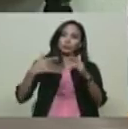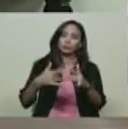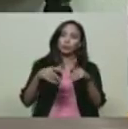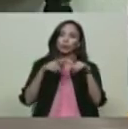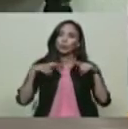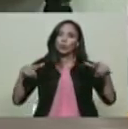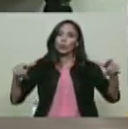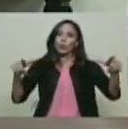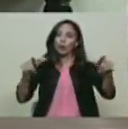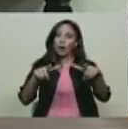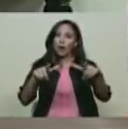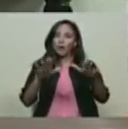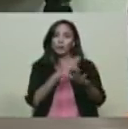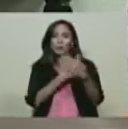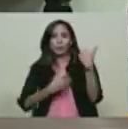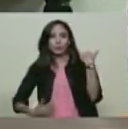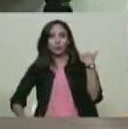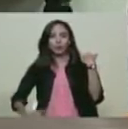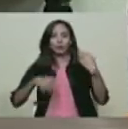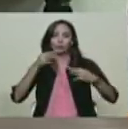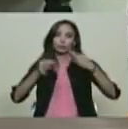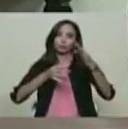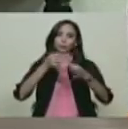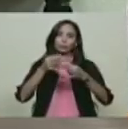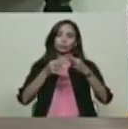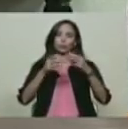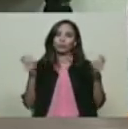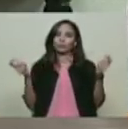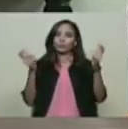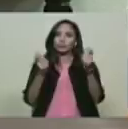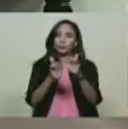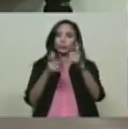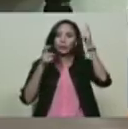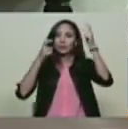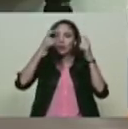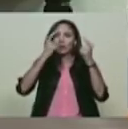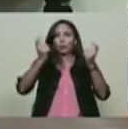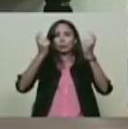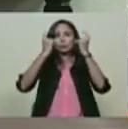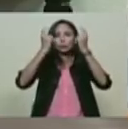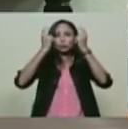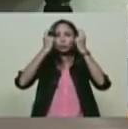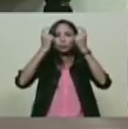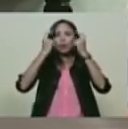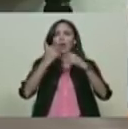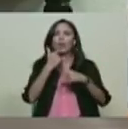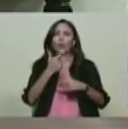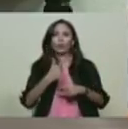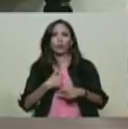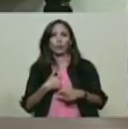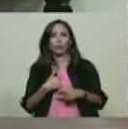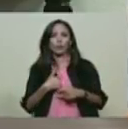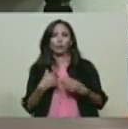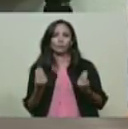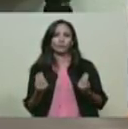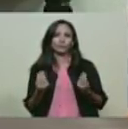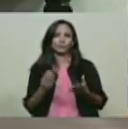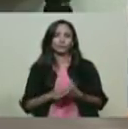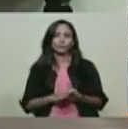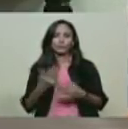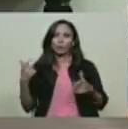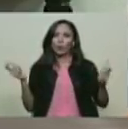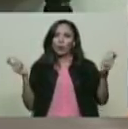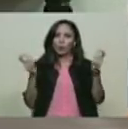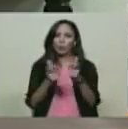Palacio Presidencial, estábamos conversando con el comandante Chávez. Y nos dijo, a quienes estábamos